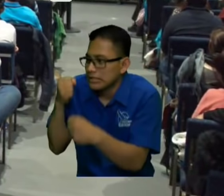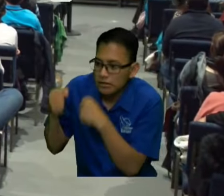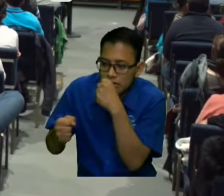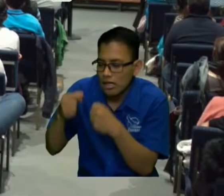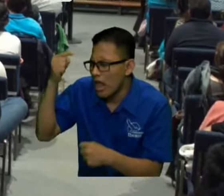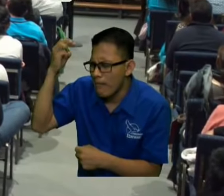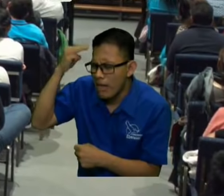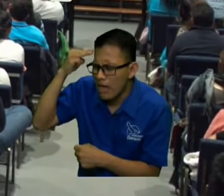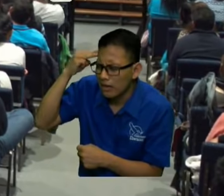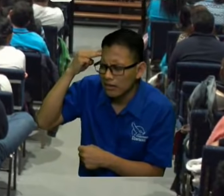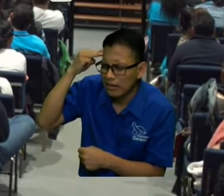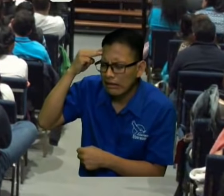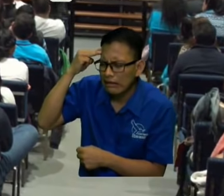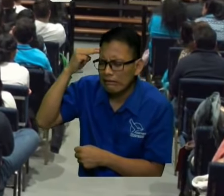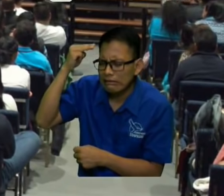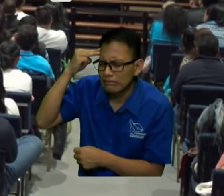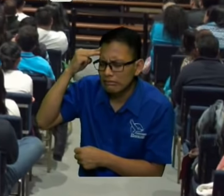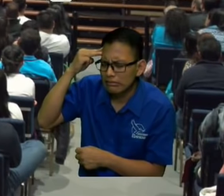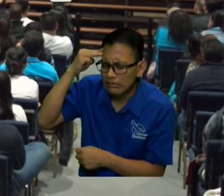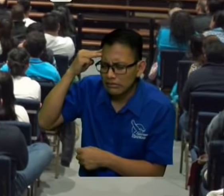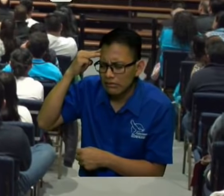Y la mente le dice, ya no podés.